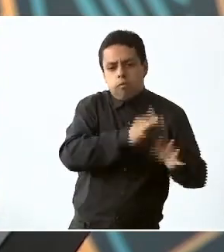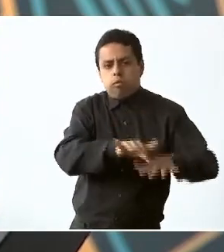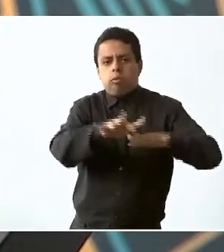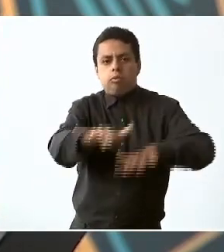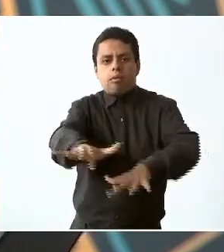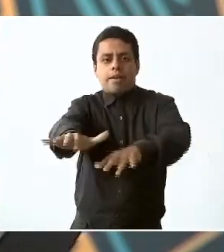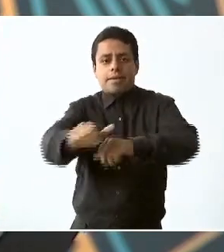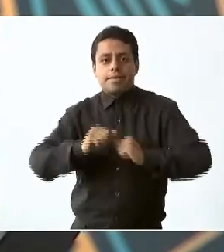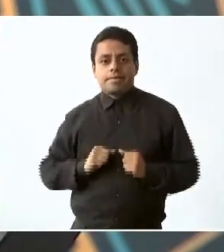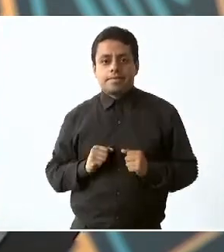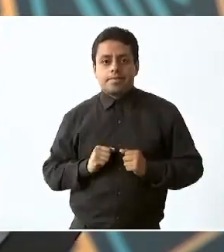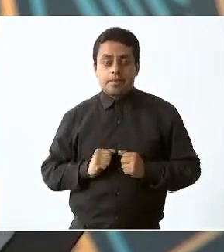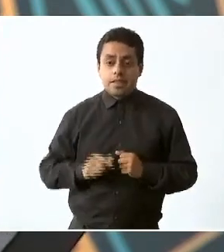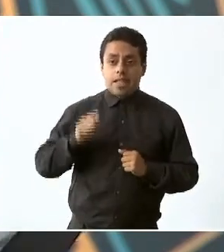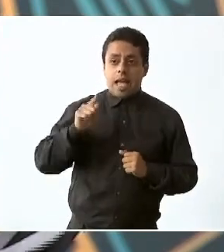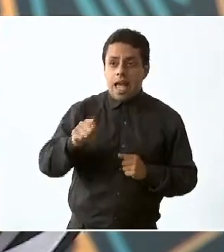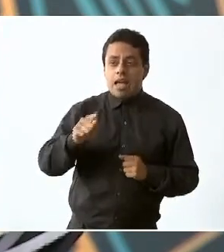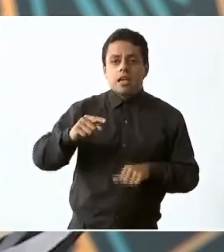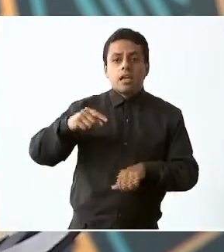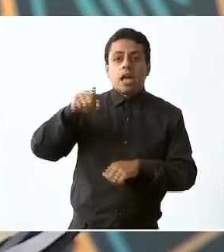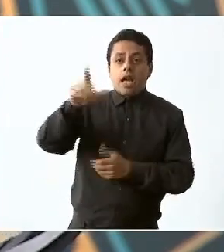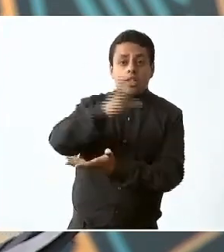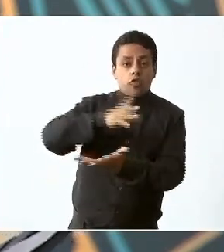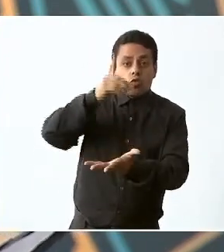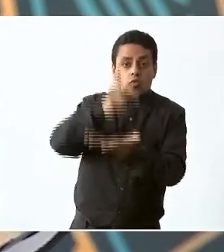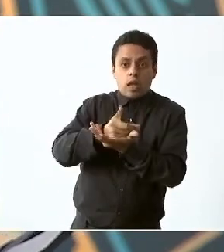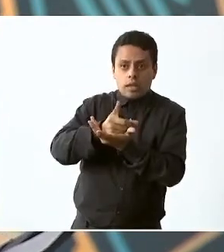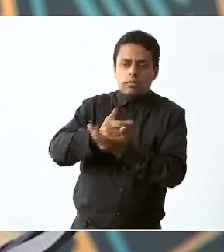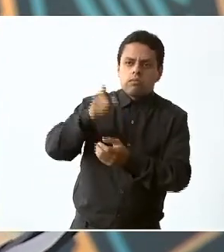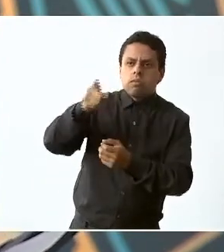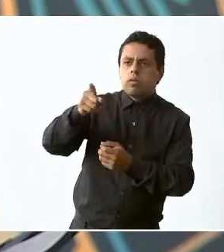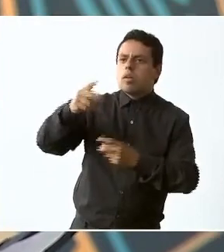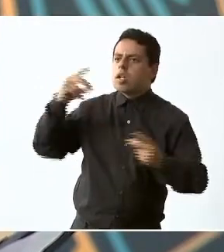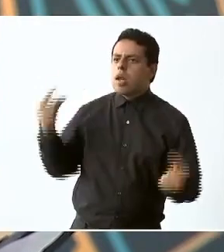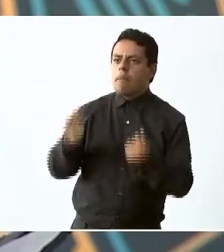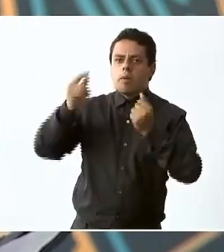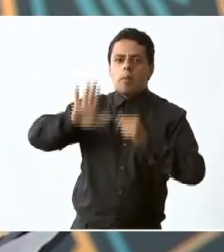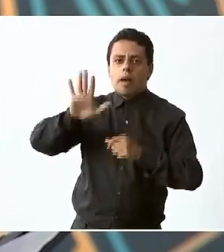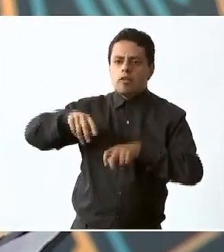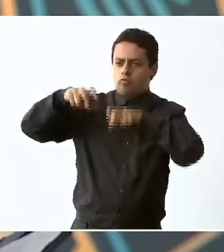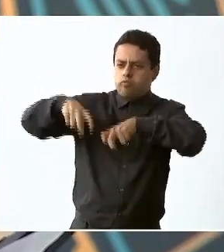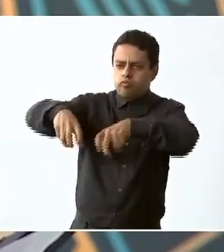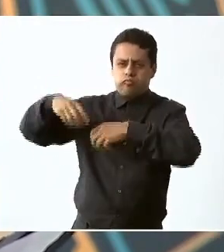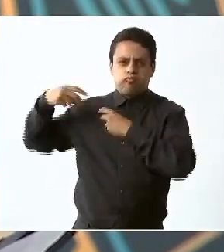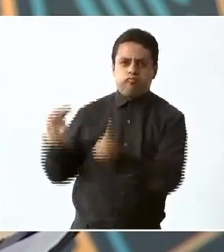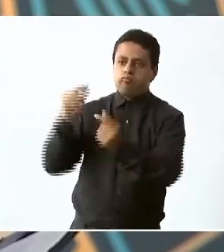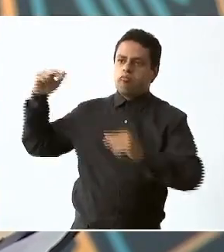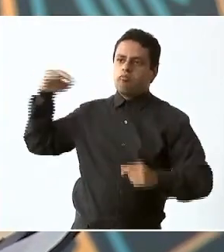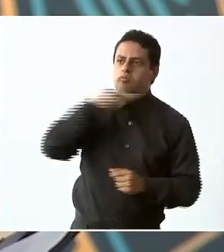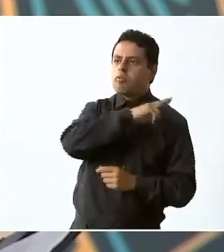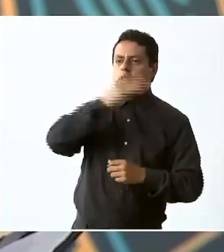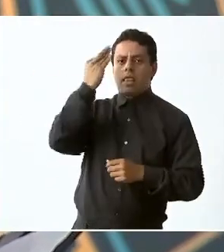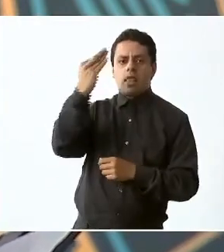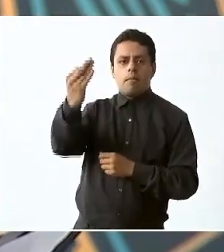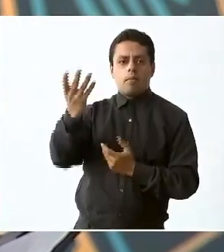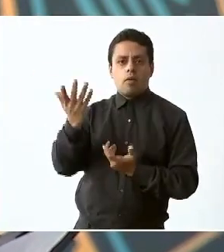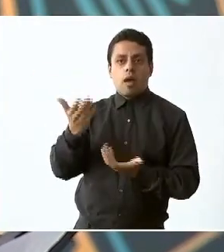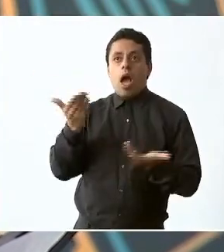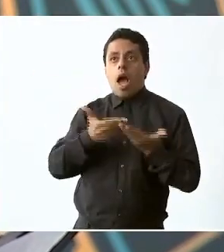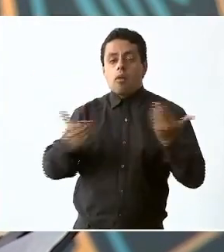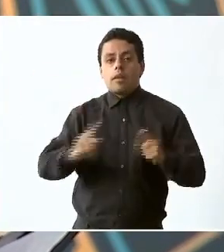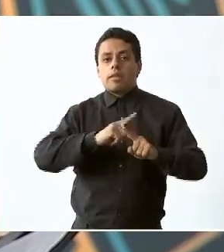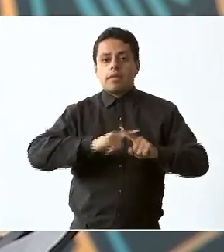pintada, en carretela. Y en tu provincia, del reloj en vela que rondan los palomos colipavos,